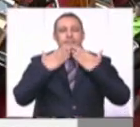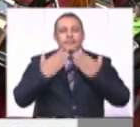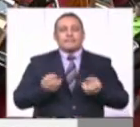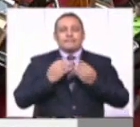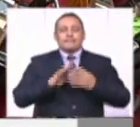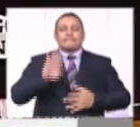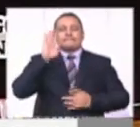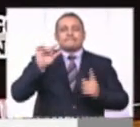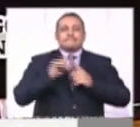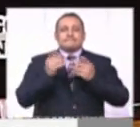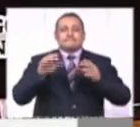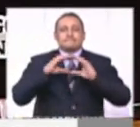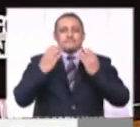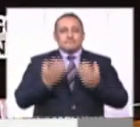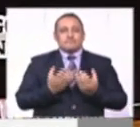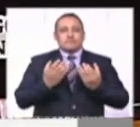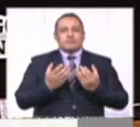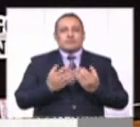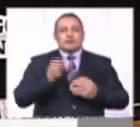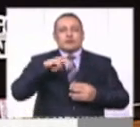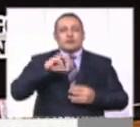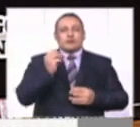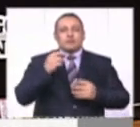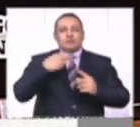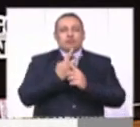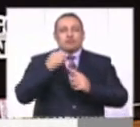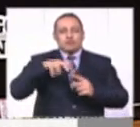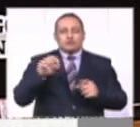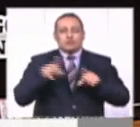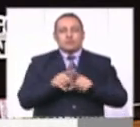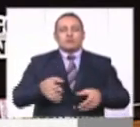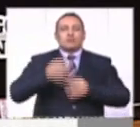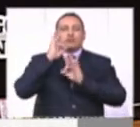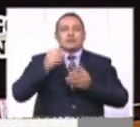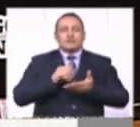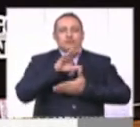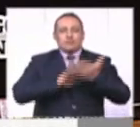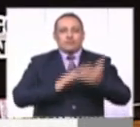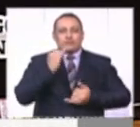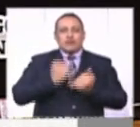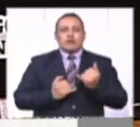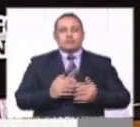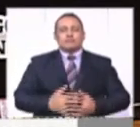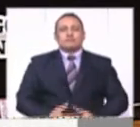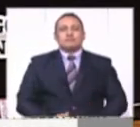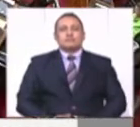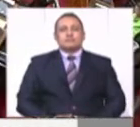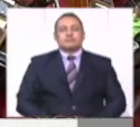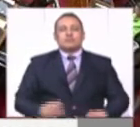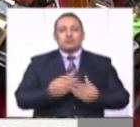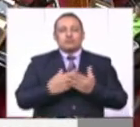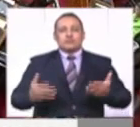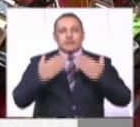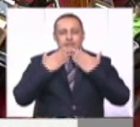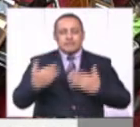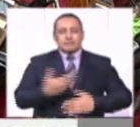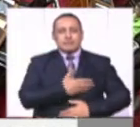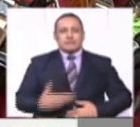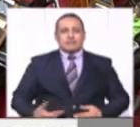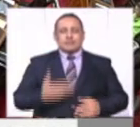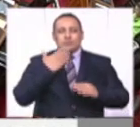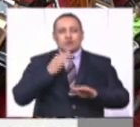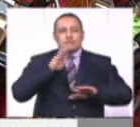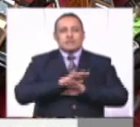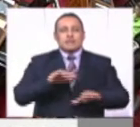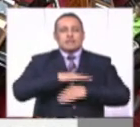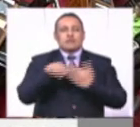tiene uso de la palabra la congresista moyano Delgado para que sustente el informe final Gracias presidente Buenas